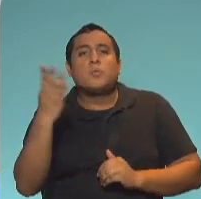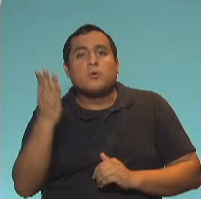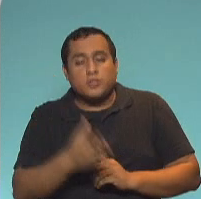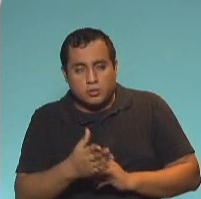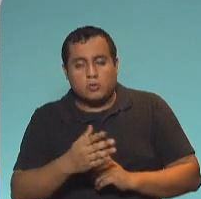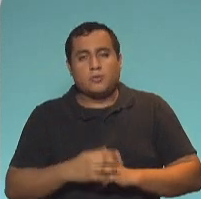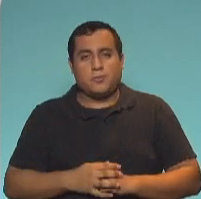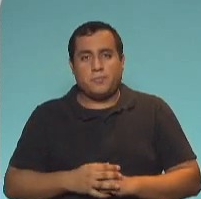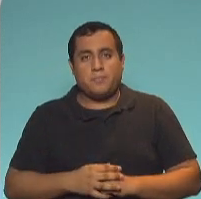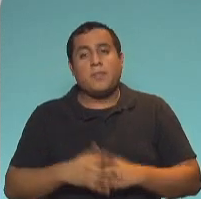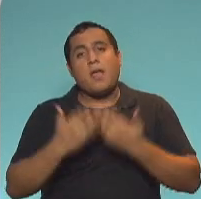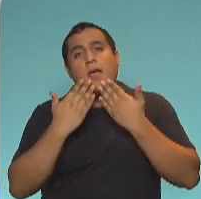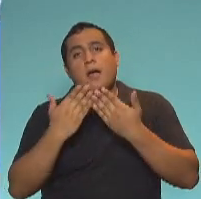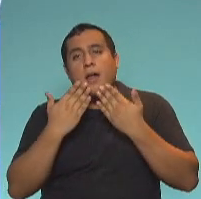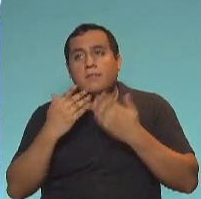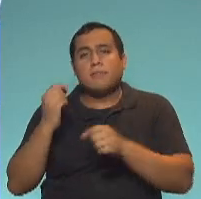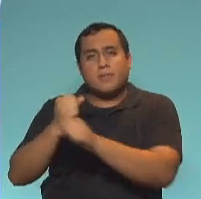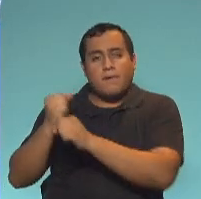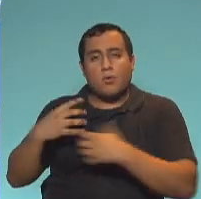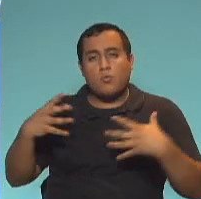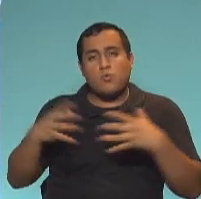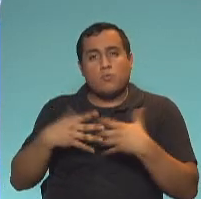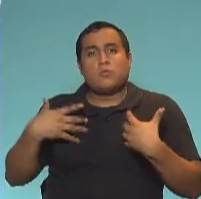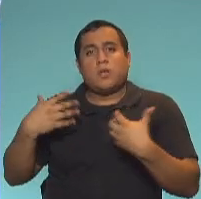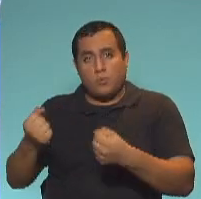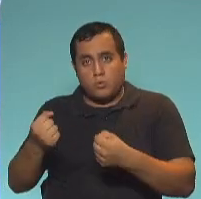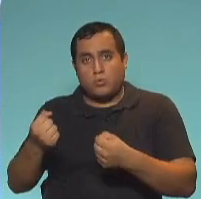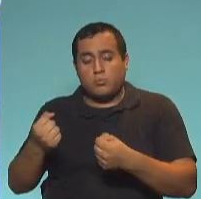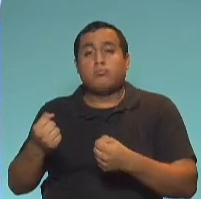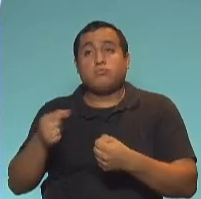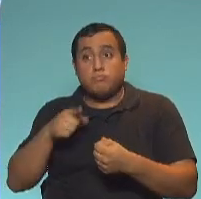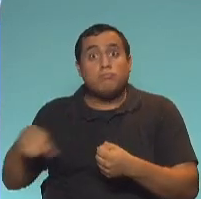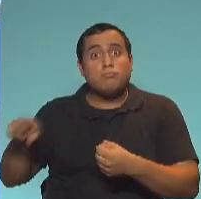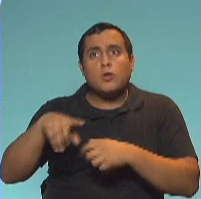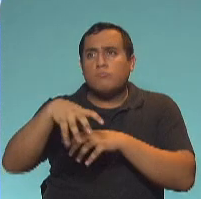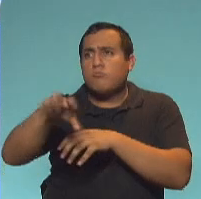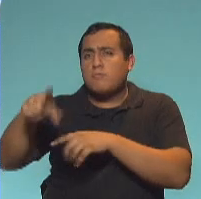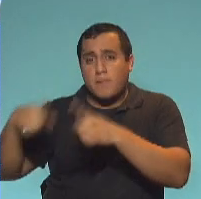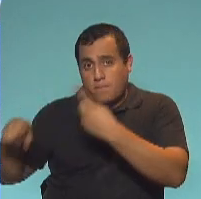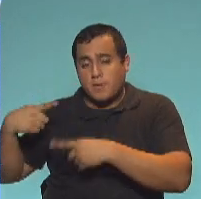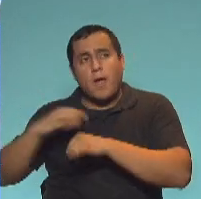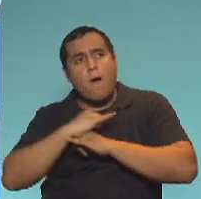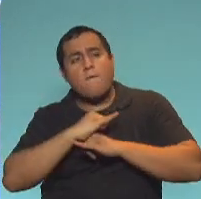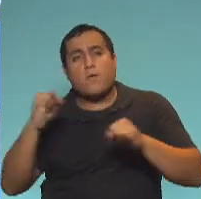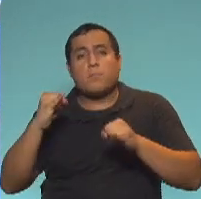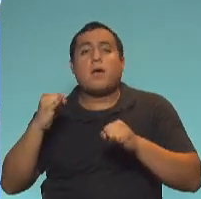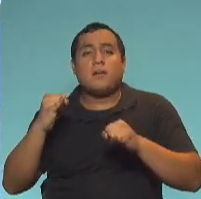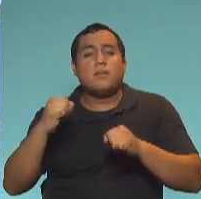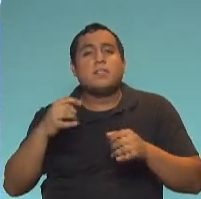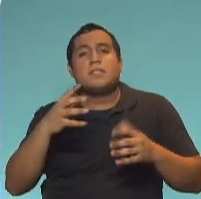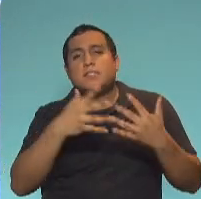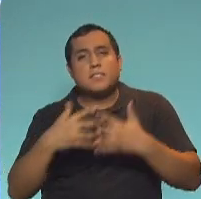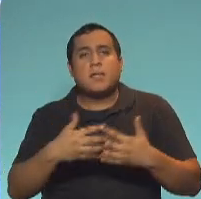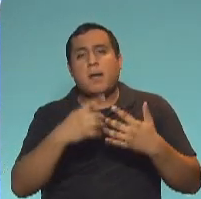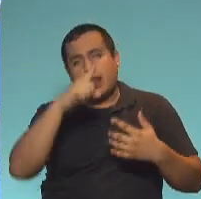de afectación agradecemos a los trabajadores de salud que a partir de los distintos efectores informan a través del sistema nacional en